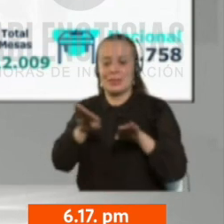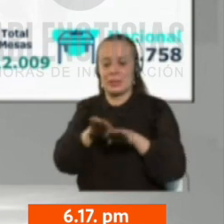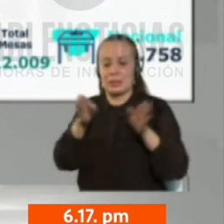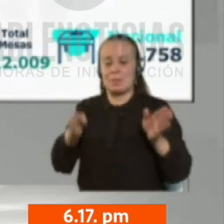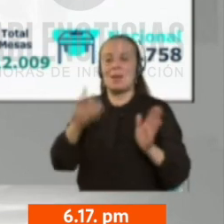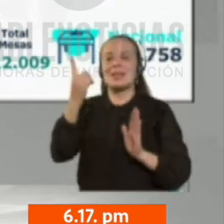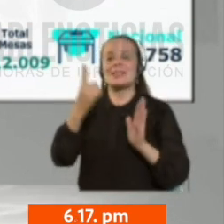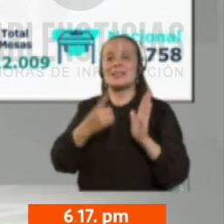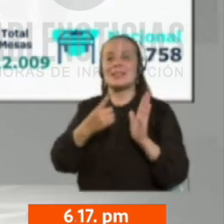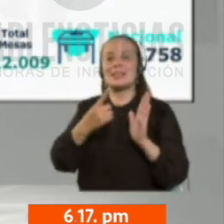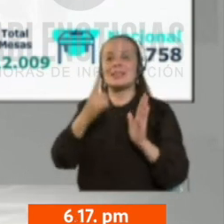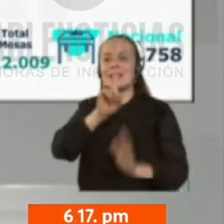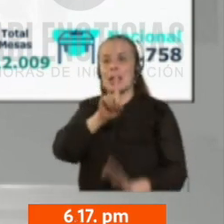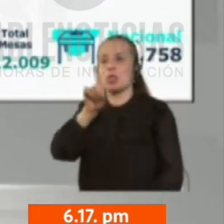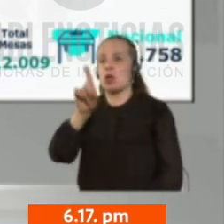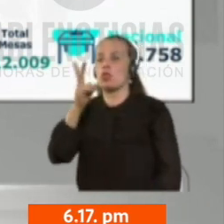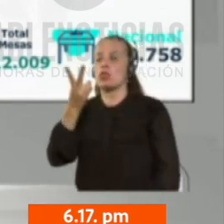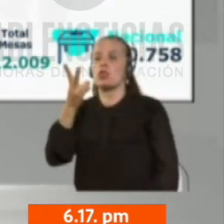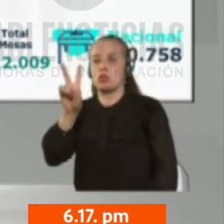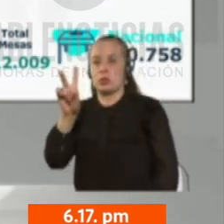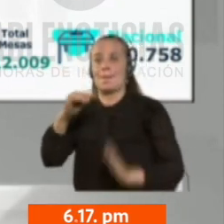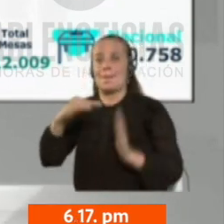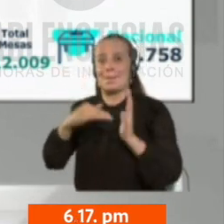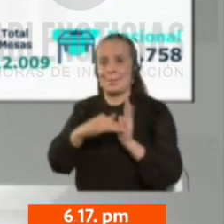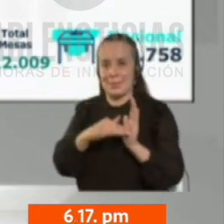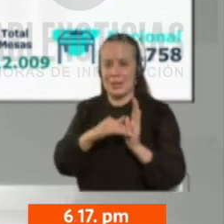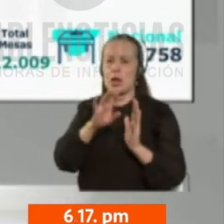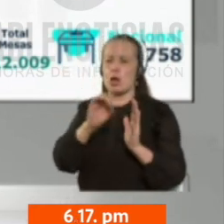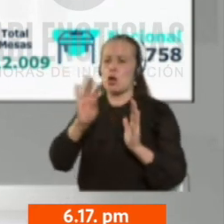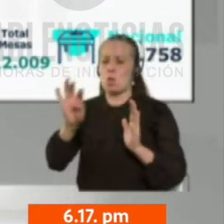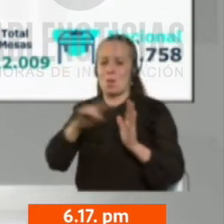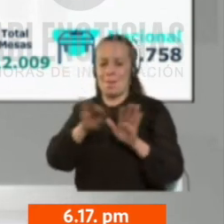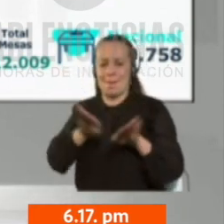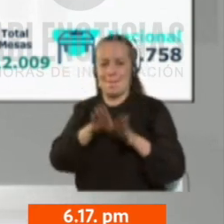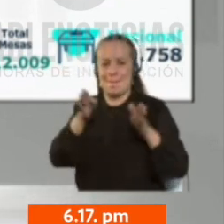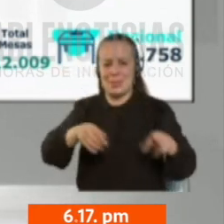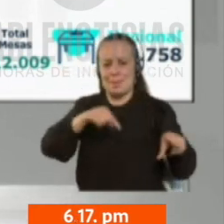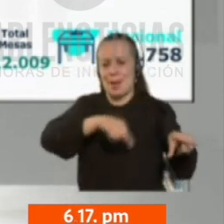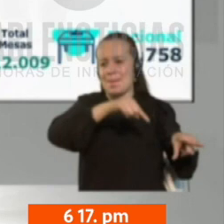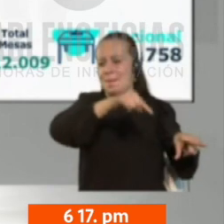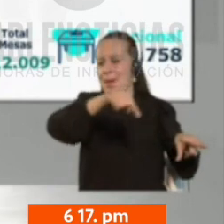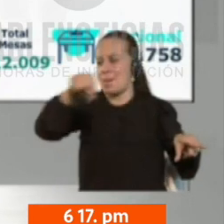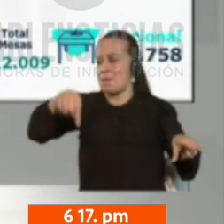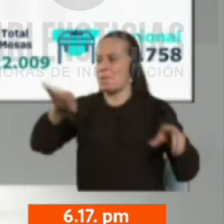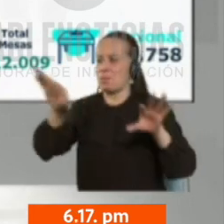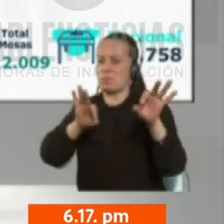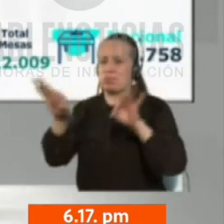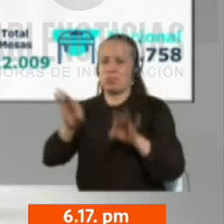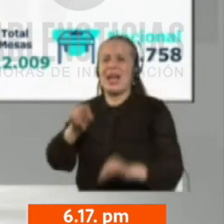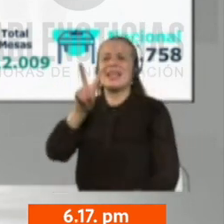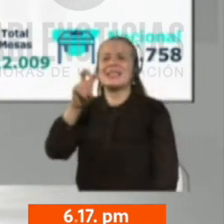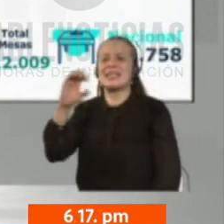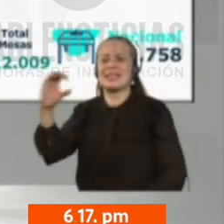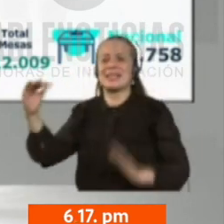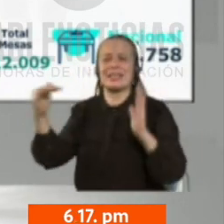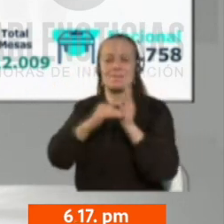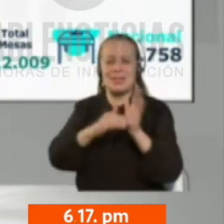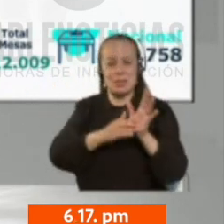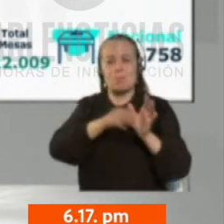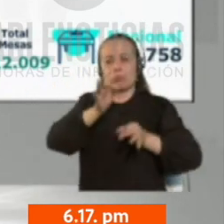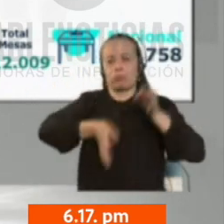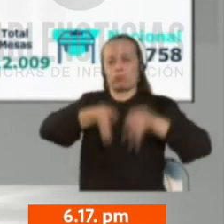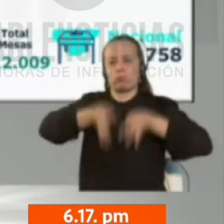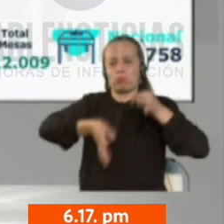112.009 mesas y se convocaron para ello a más de 700.000 jurados. 700.000 jurados que